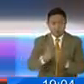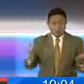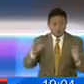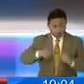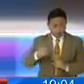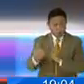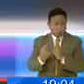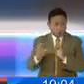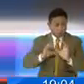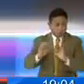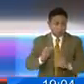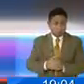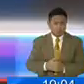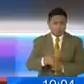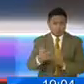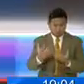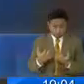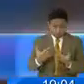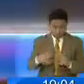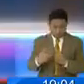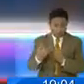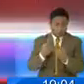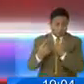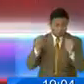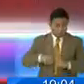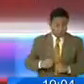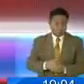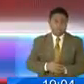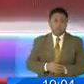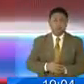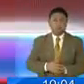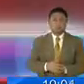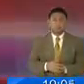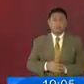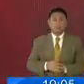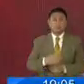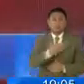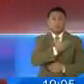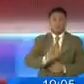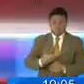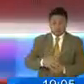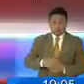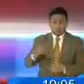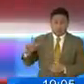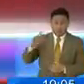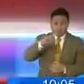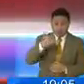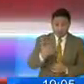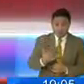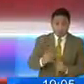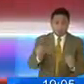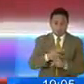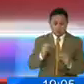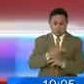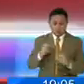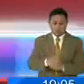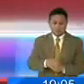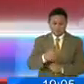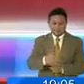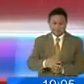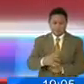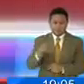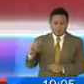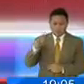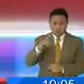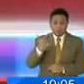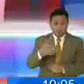hablar personalmente. Y si usted quiere, podemos debatir también. Y venderé los aviones, presidente. Sé que está como loco tuiteando. Venderé los aviones